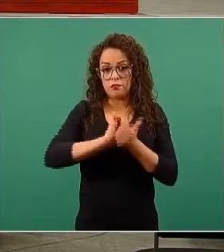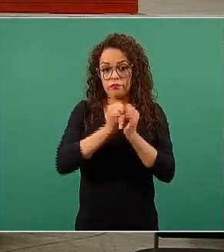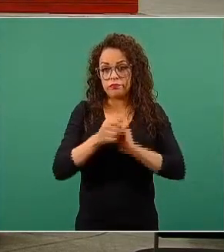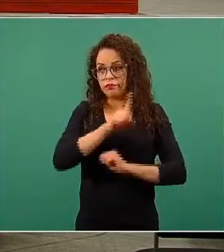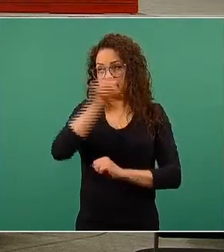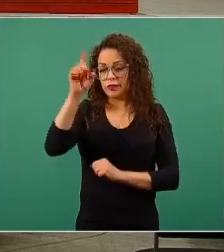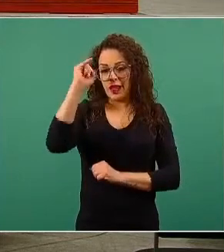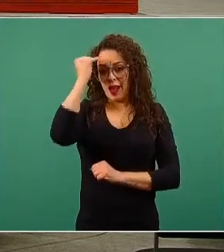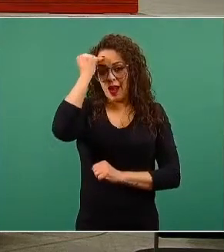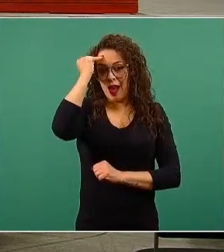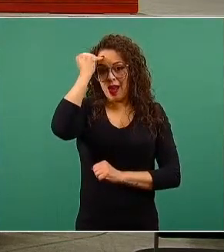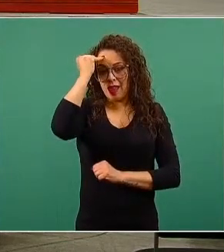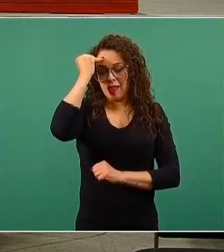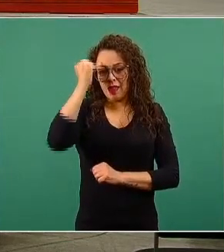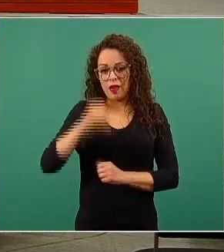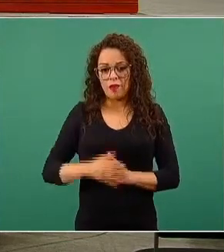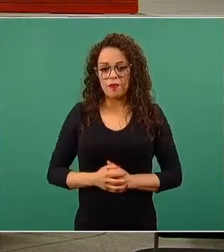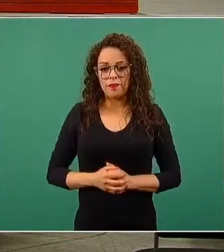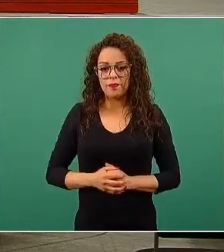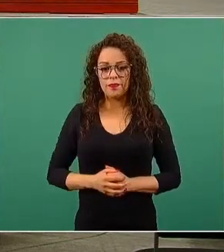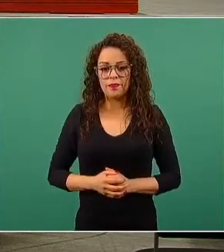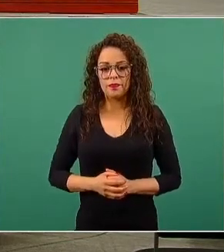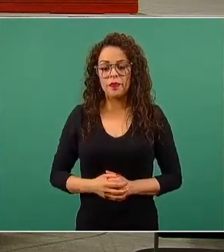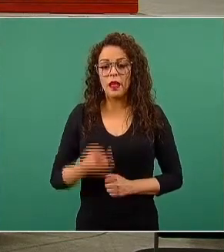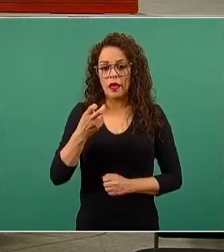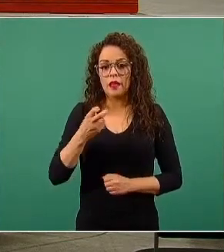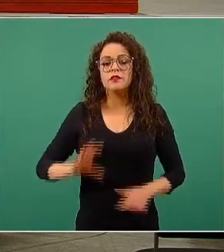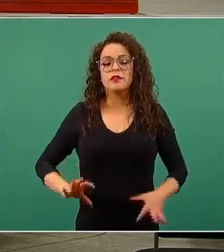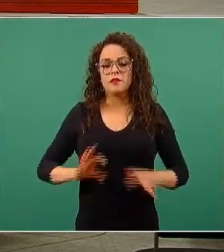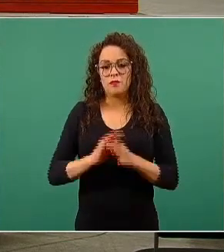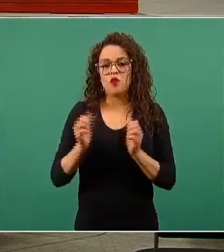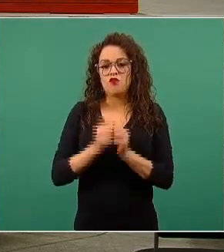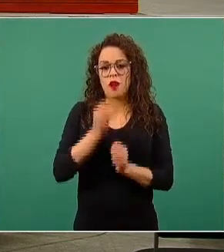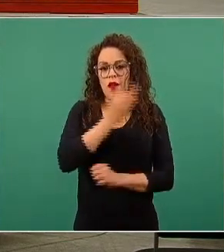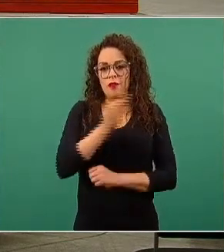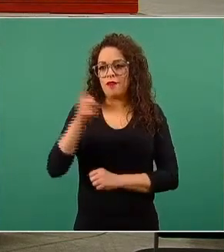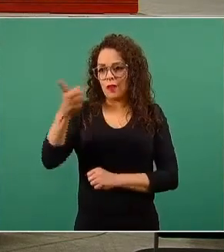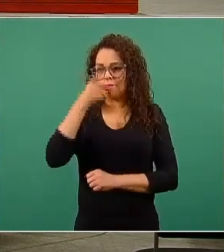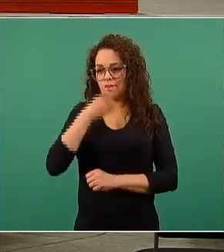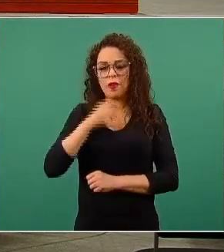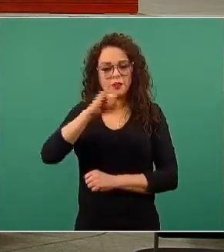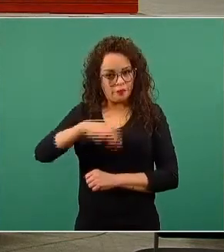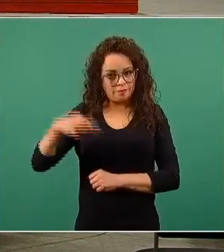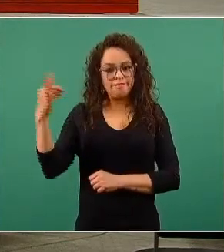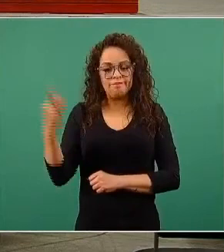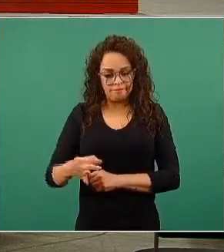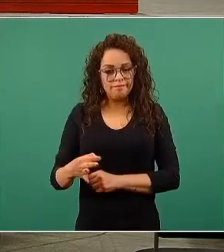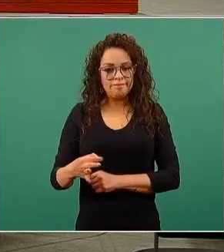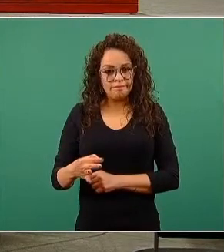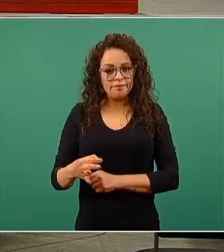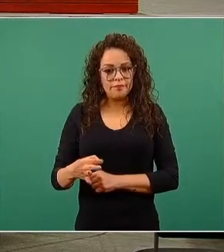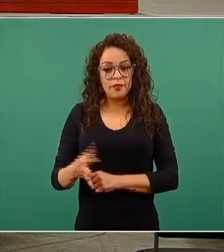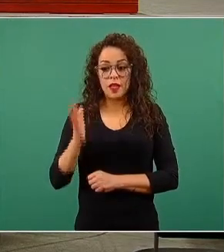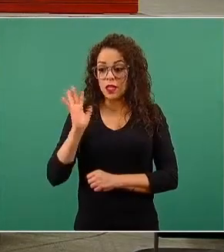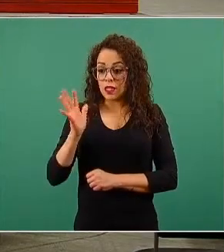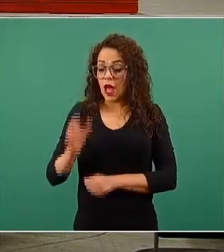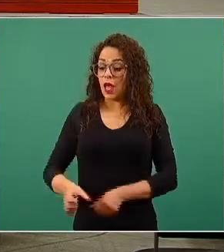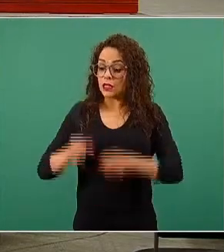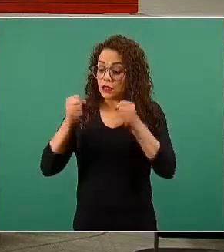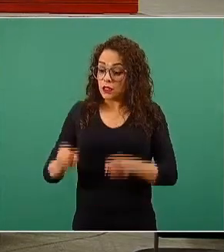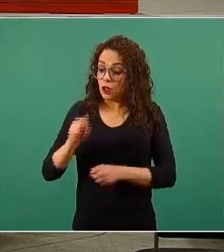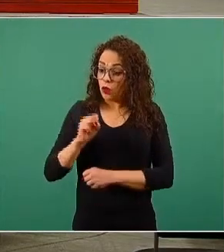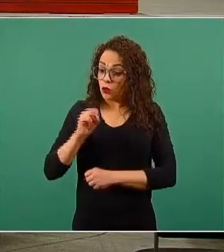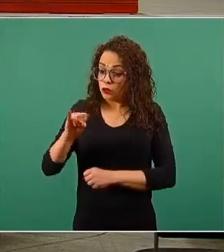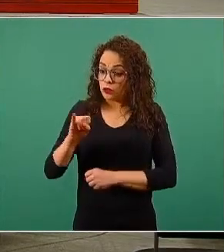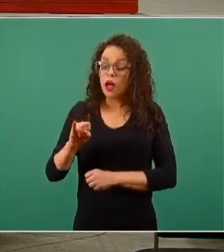India. Esto precisamente coincide con la fecha que tú das. Entonces, a partir de la confirmación de esta variante, se